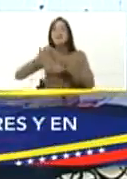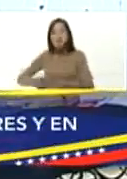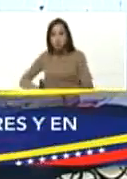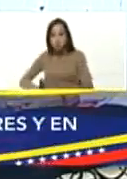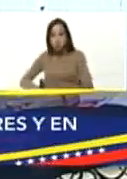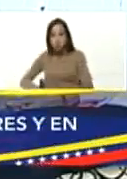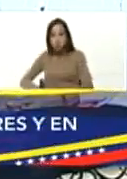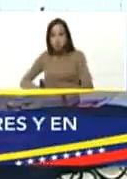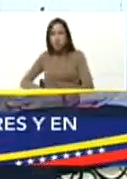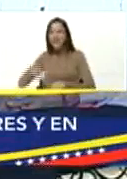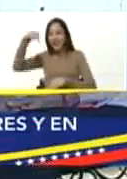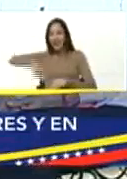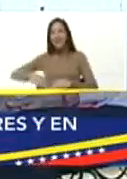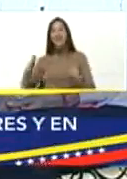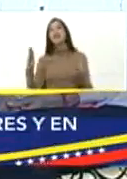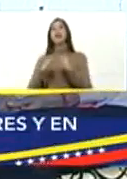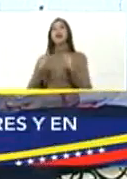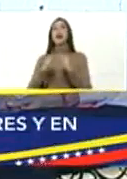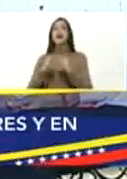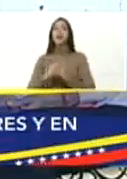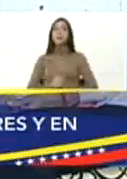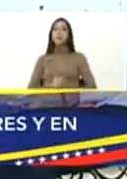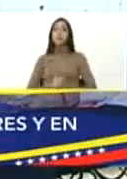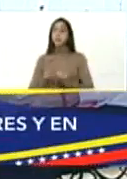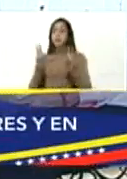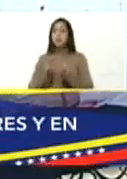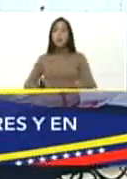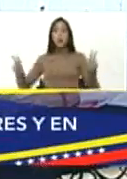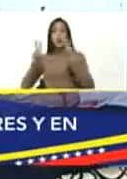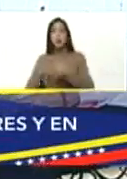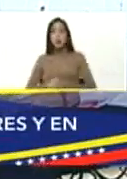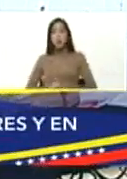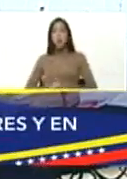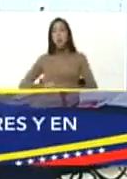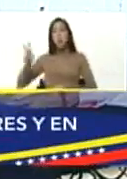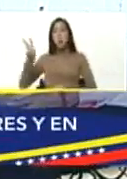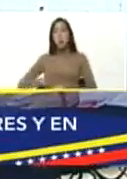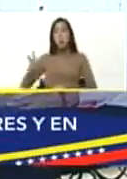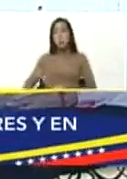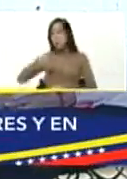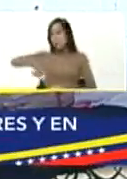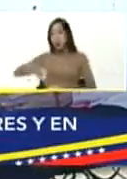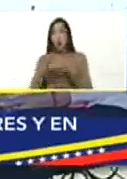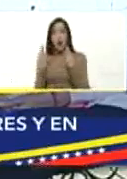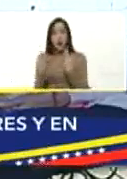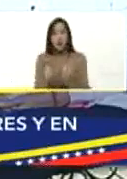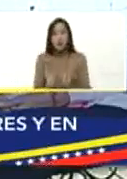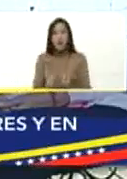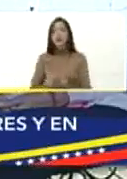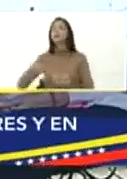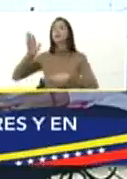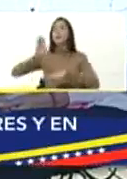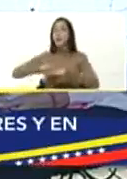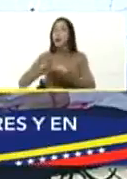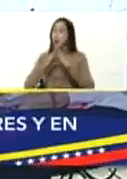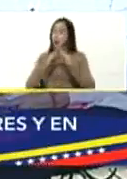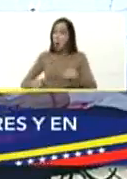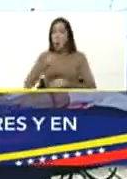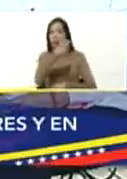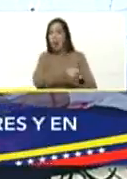yo desde este hogar de La Victoria, de Ricardo y Johanna, le hago un llamado a todos